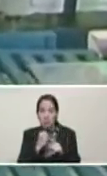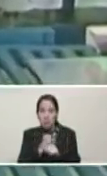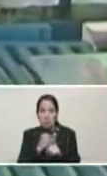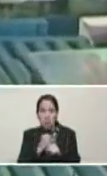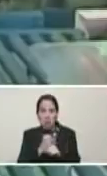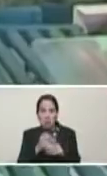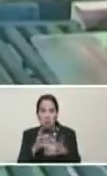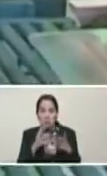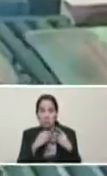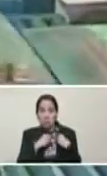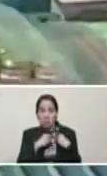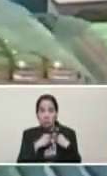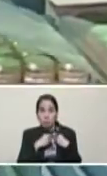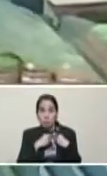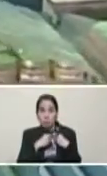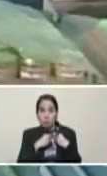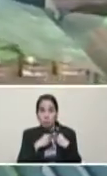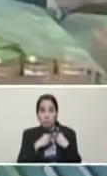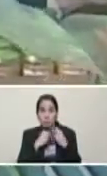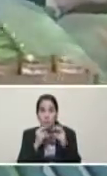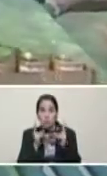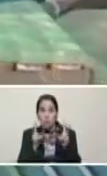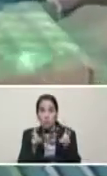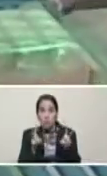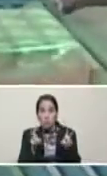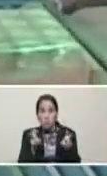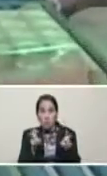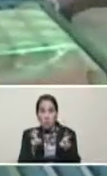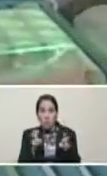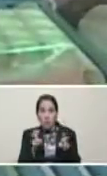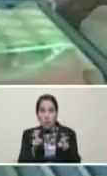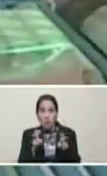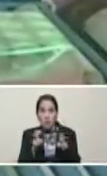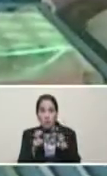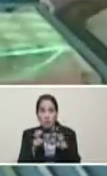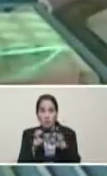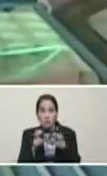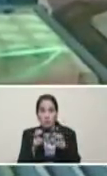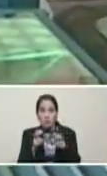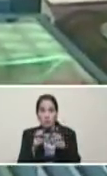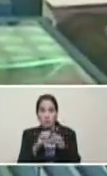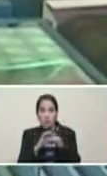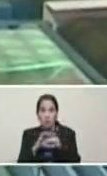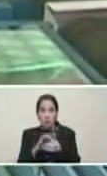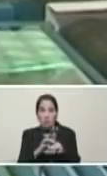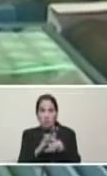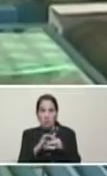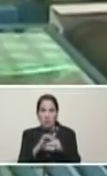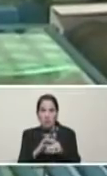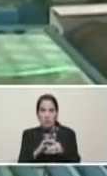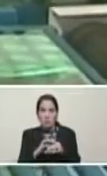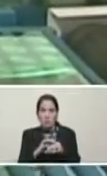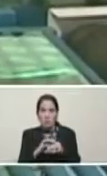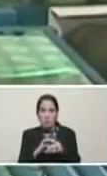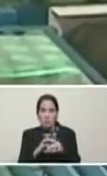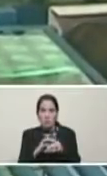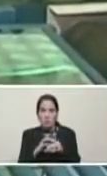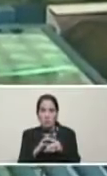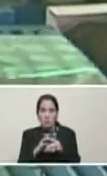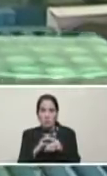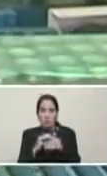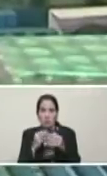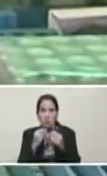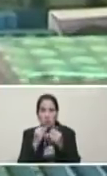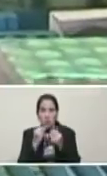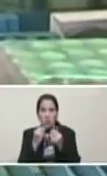poner en funcionamiento nueva esta unidad está línea de producción de compota